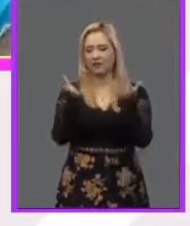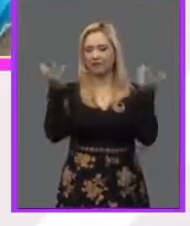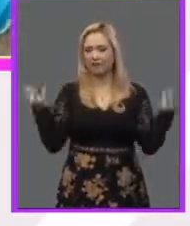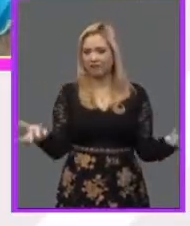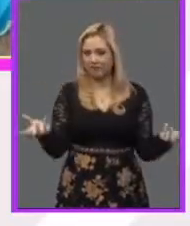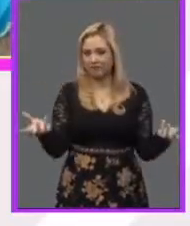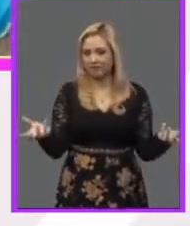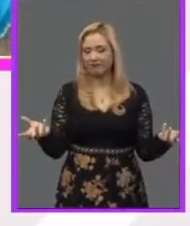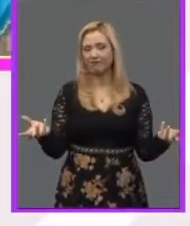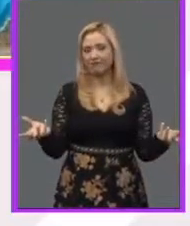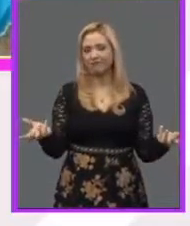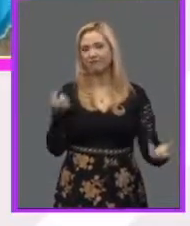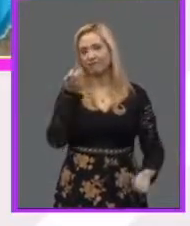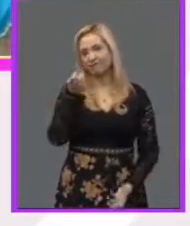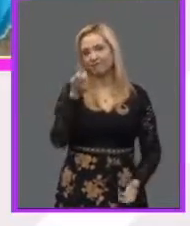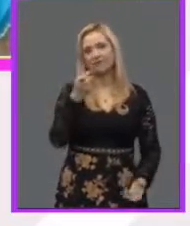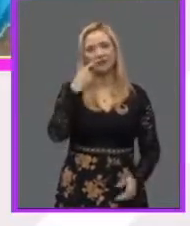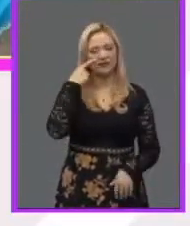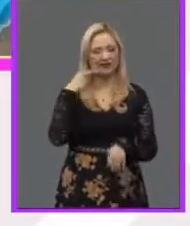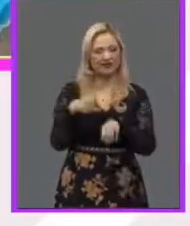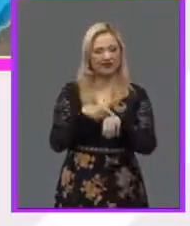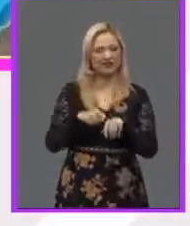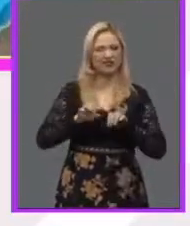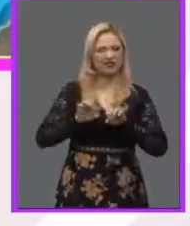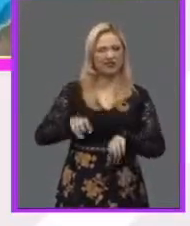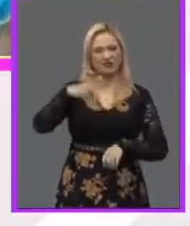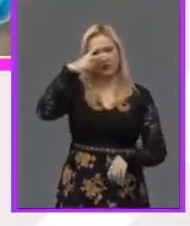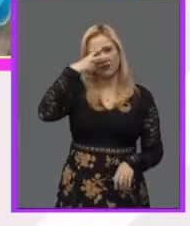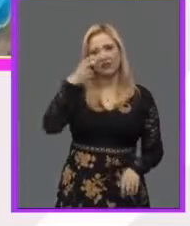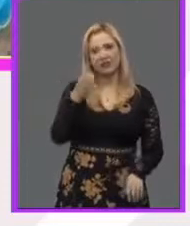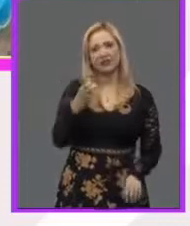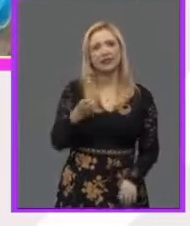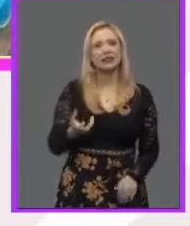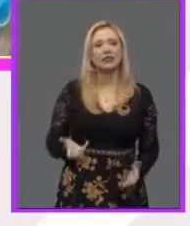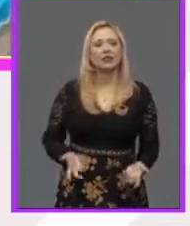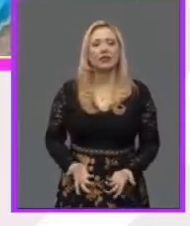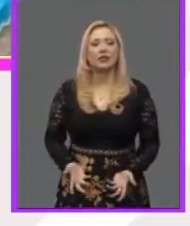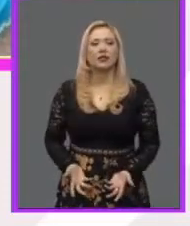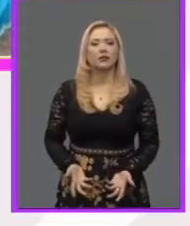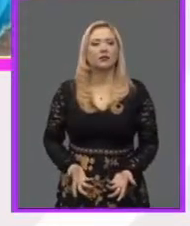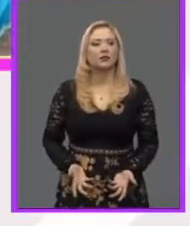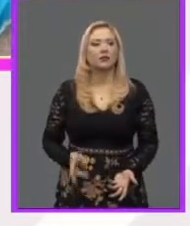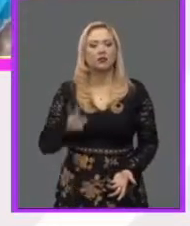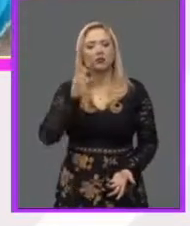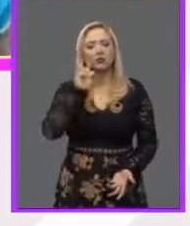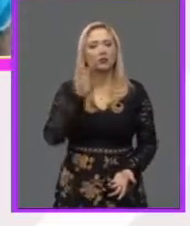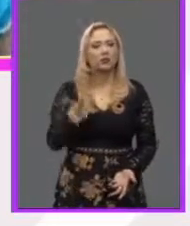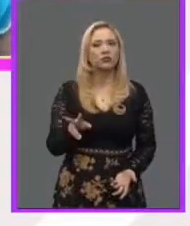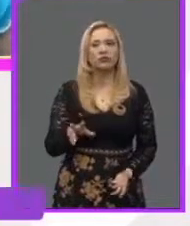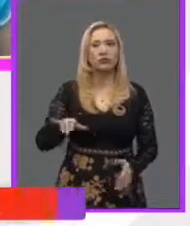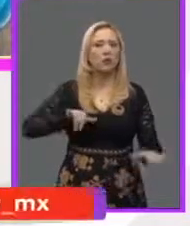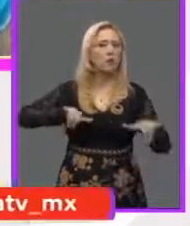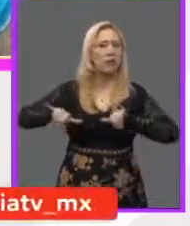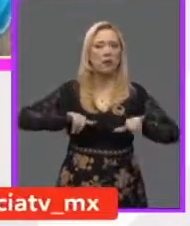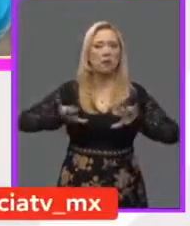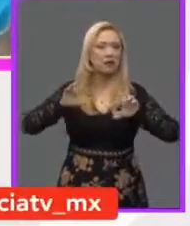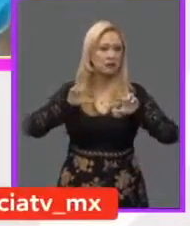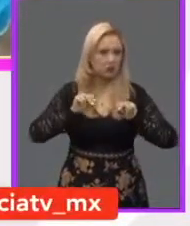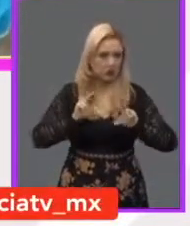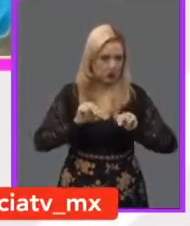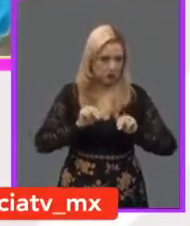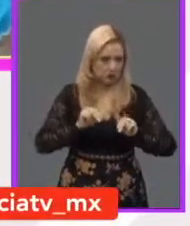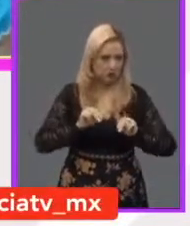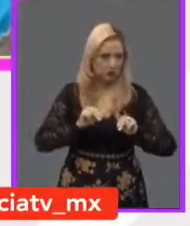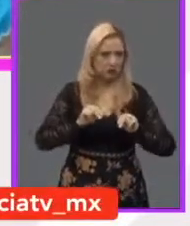de obra. Entonces, digamos que como todo en el racismo en México fue más sutil, ¿no? O sea, no vamos a encontrar, insisto, a lo mejor los mapas